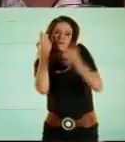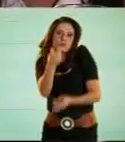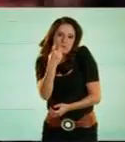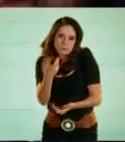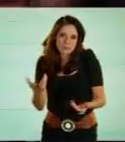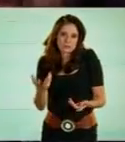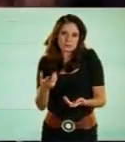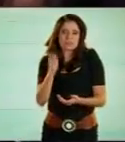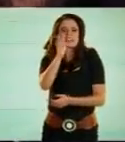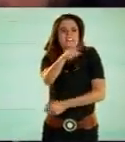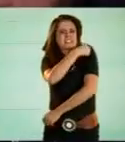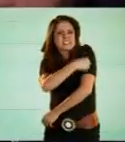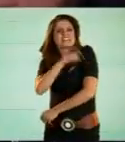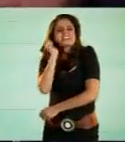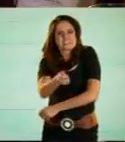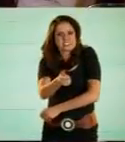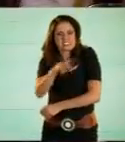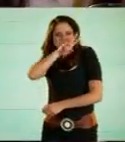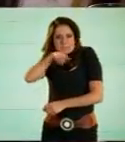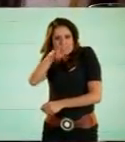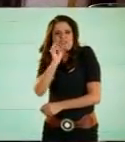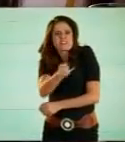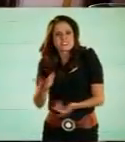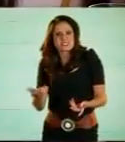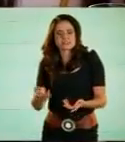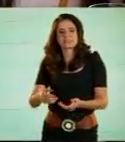¿Qué es? ¿Una serpiente emplumada?